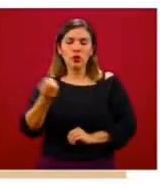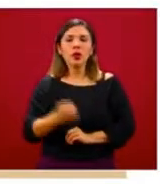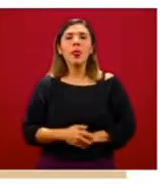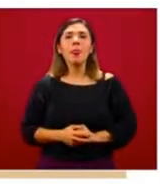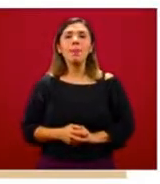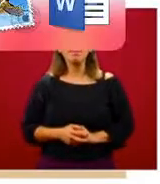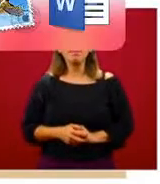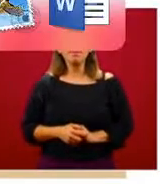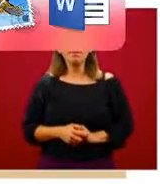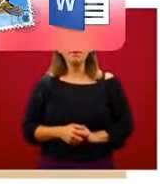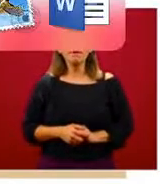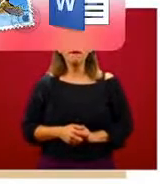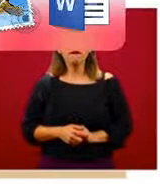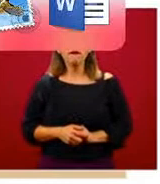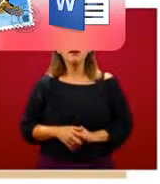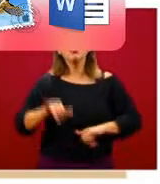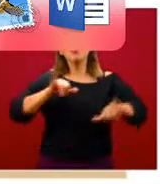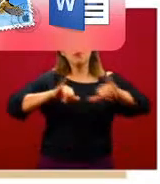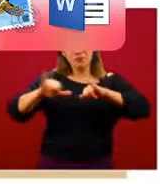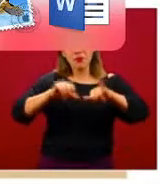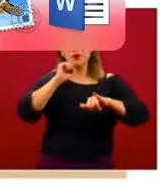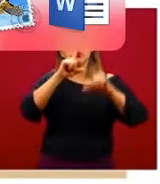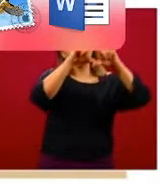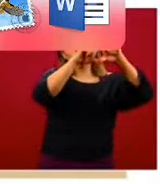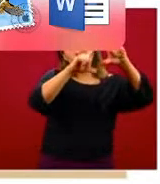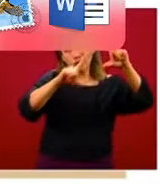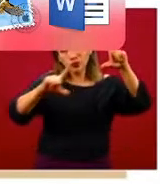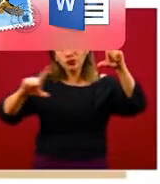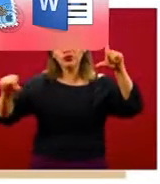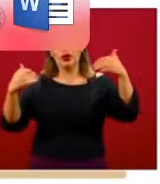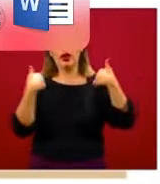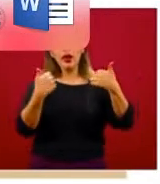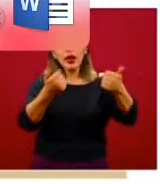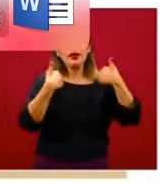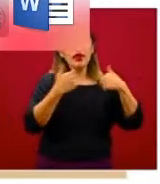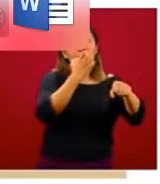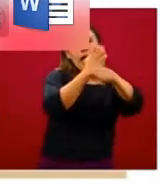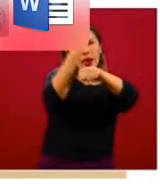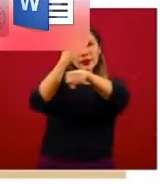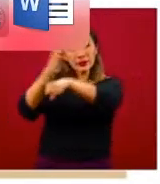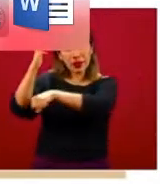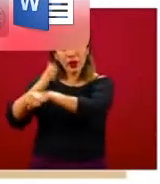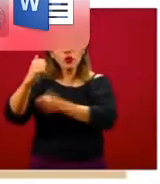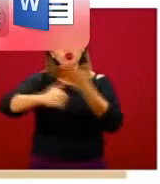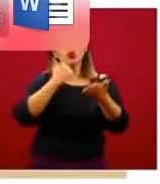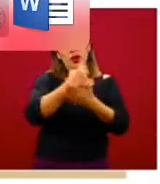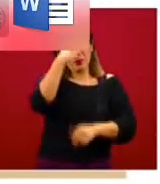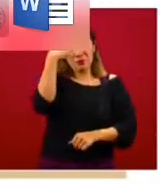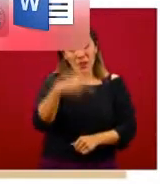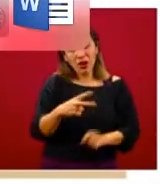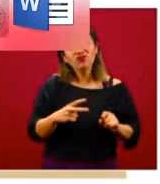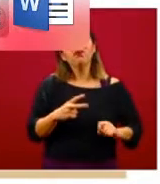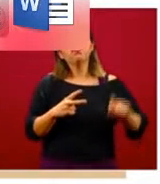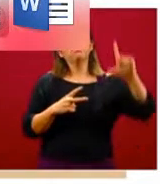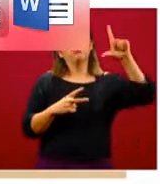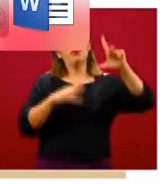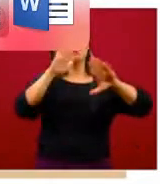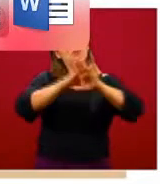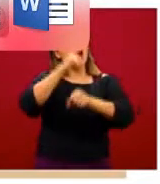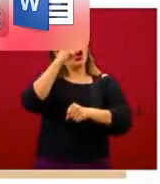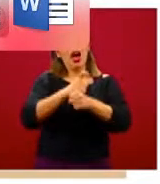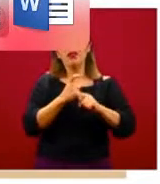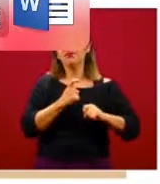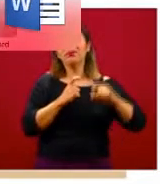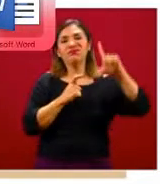siguiente lighter. diapositiva vemos la distribución en orden Next descendente. slide, we can Ciudad de see the México proportion como in la